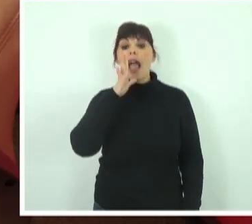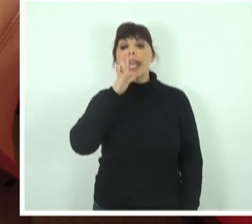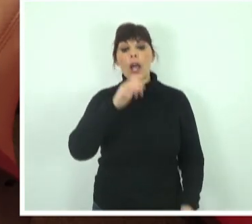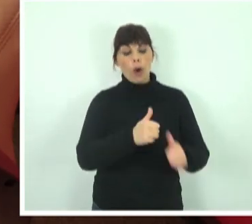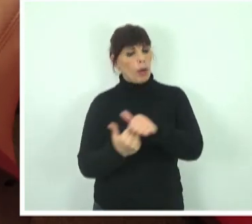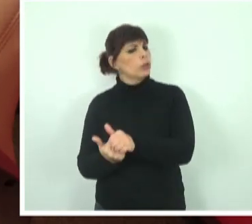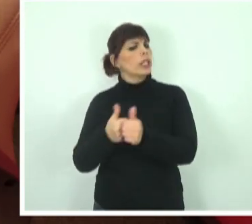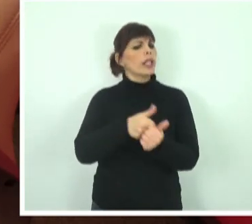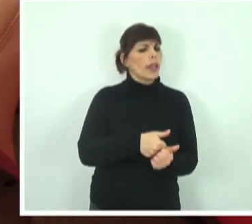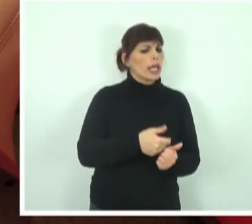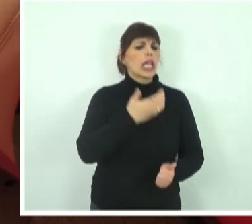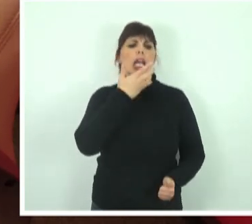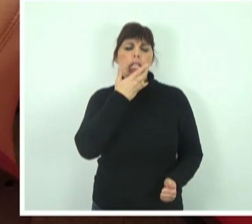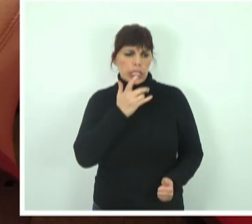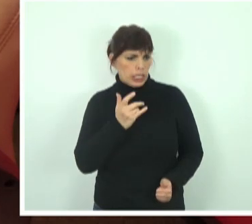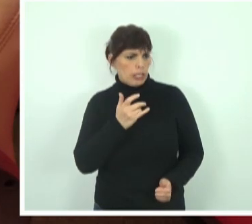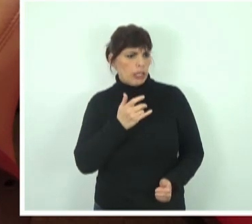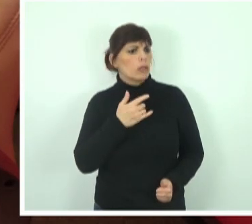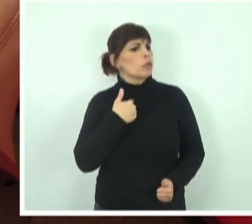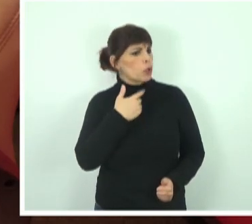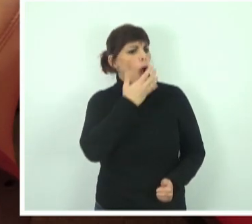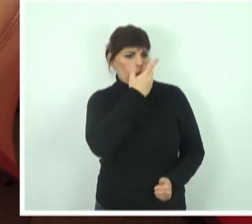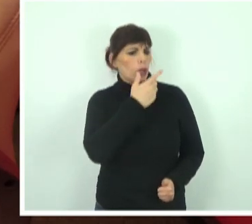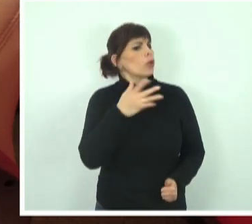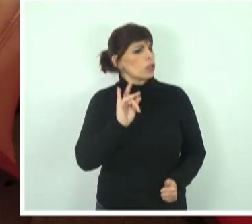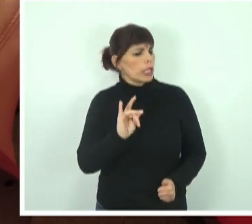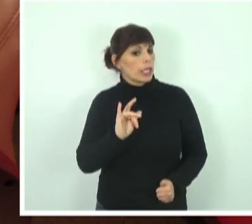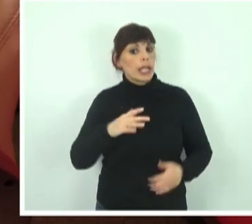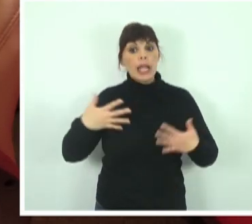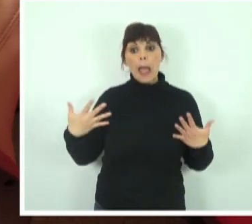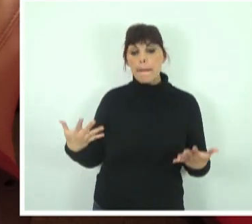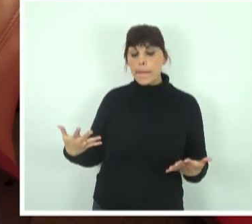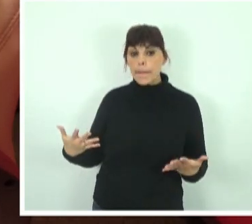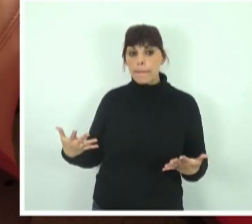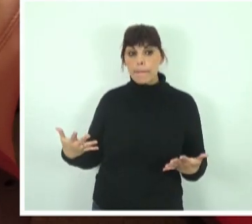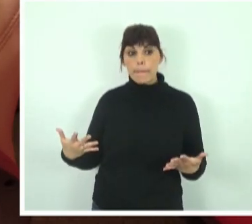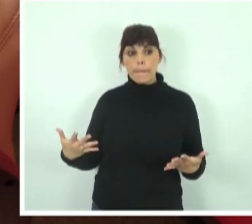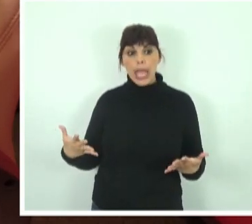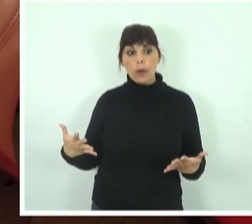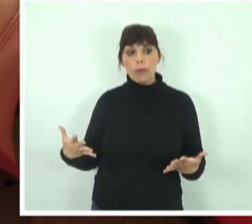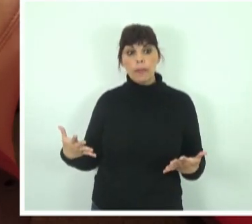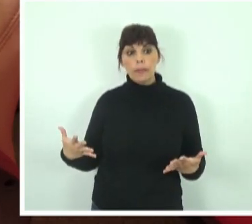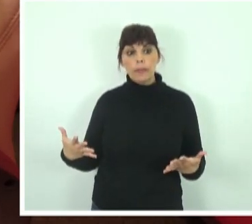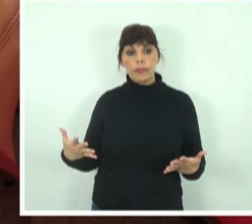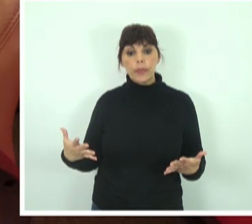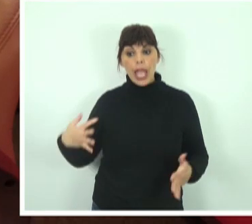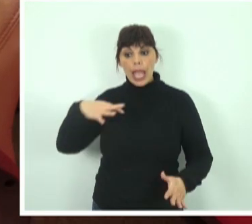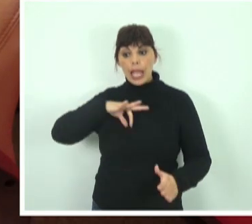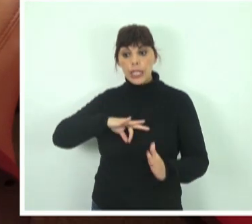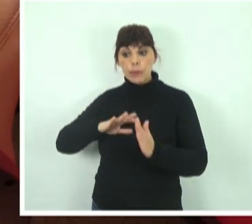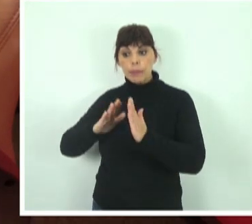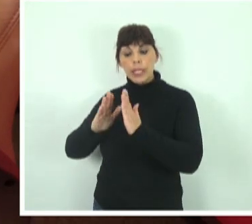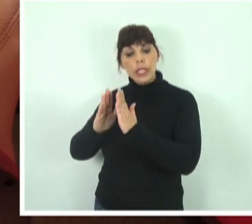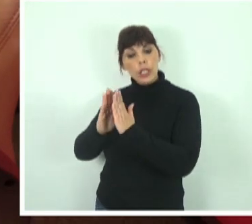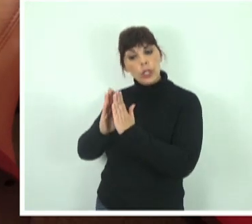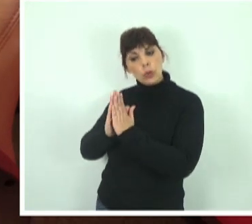Pero no han permitido que por ese acto sobrenatural del Espíritu Santo,